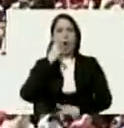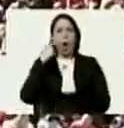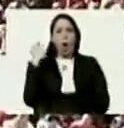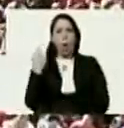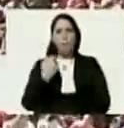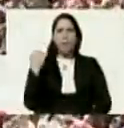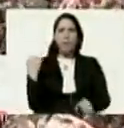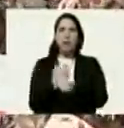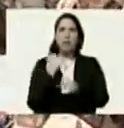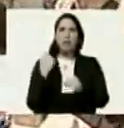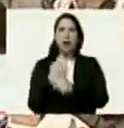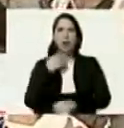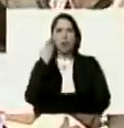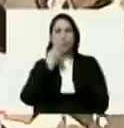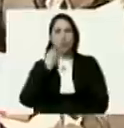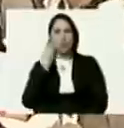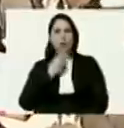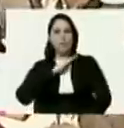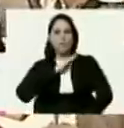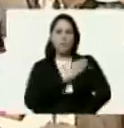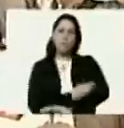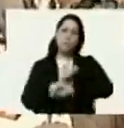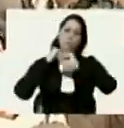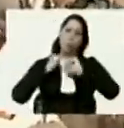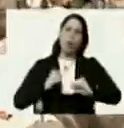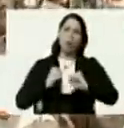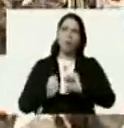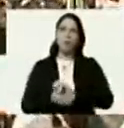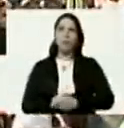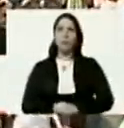trabajador, de la juventud aguerrida.